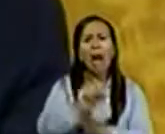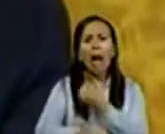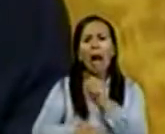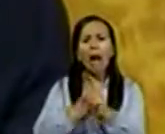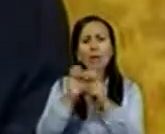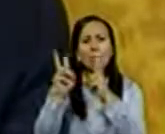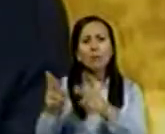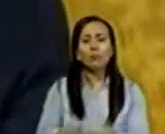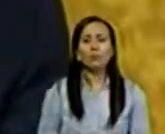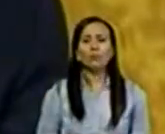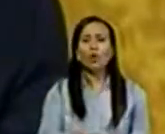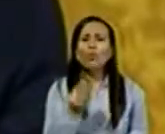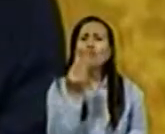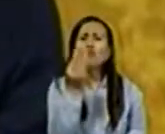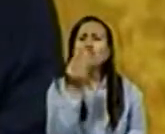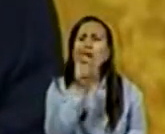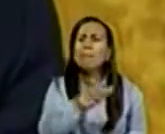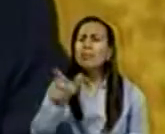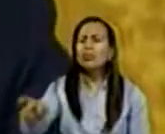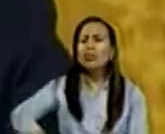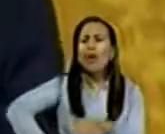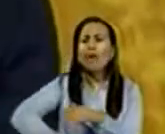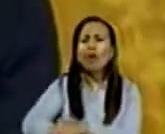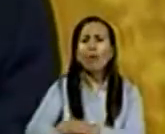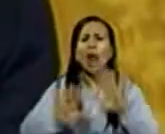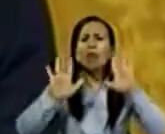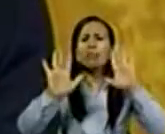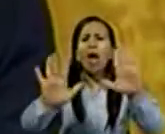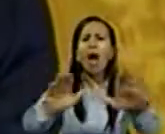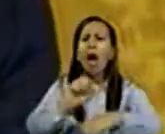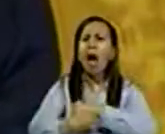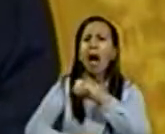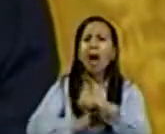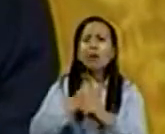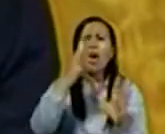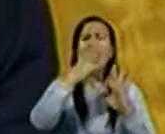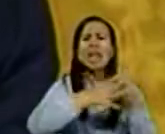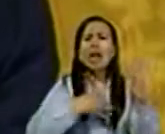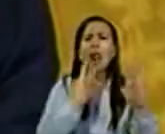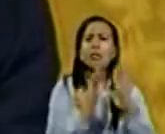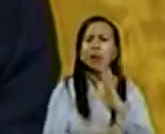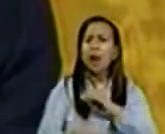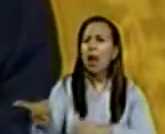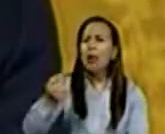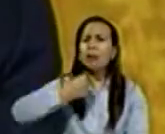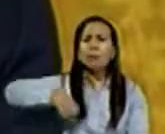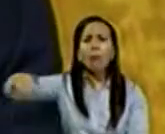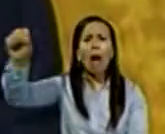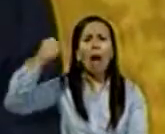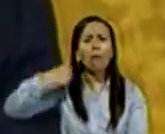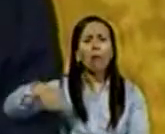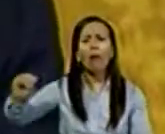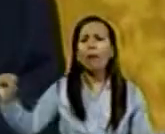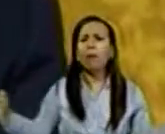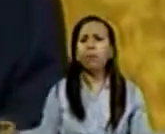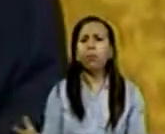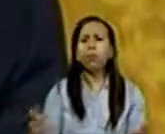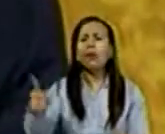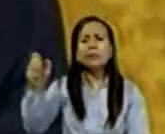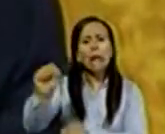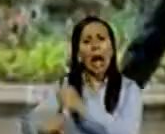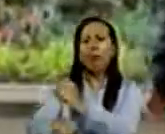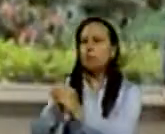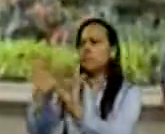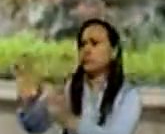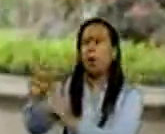Pocos futbolistas han podido mantenerse 10 años en Inglaterra con tantos récords y con tantos títulos. Eso no lo hace